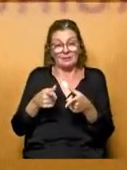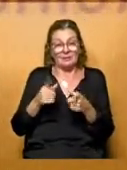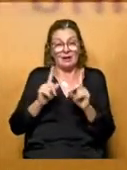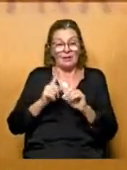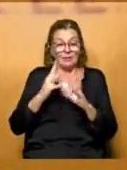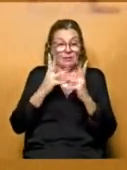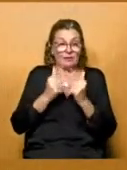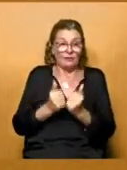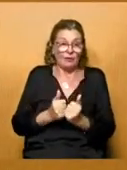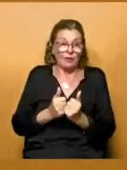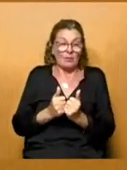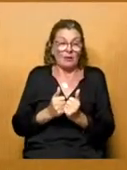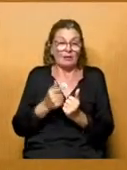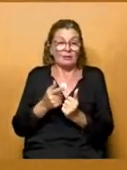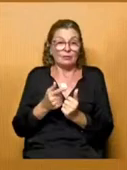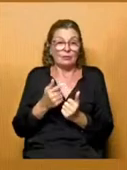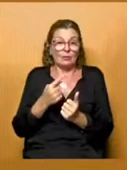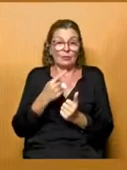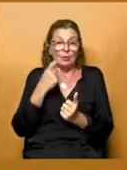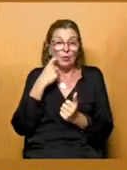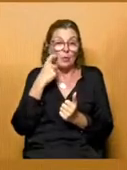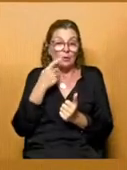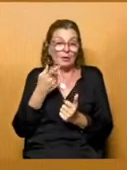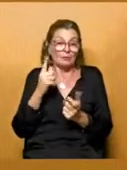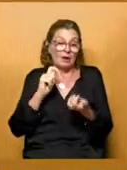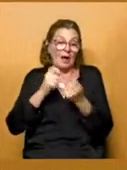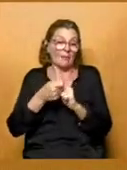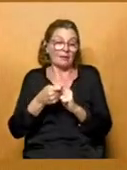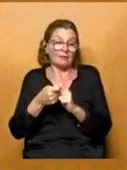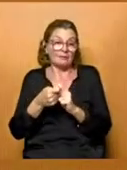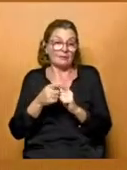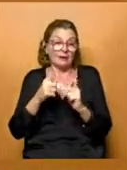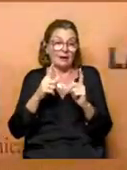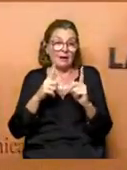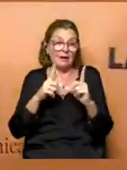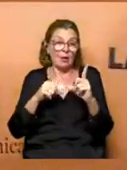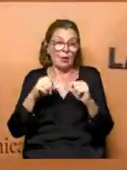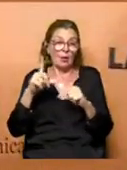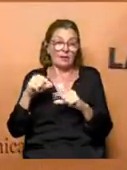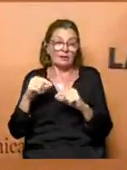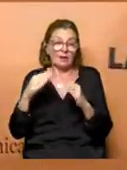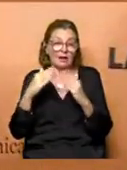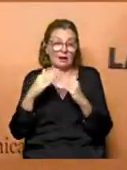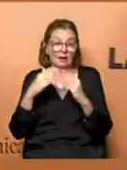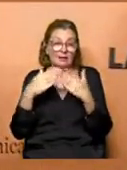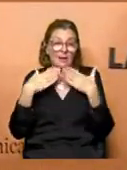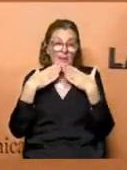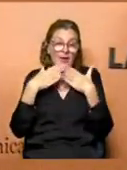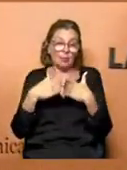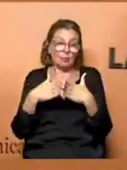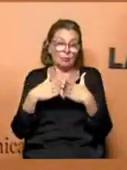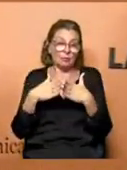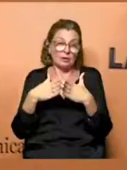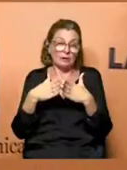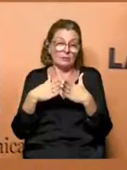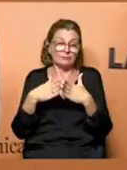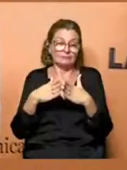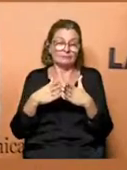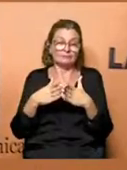manera lo pone en números. Encuesta continua de hogares en un caso, pregunta directa en el caso